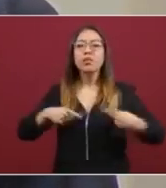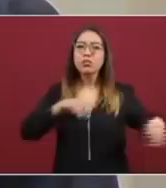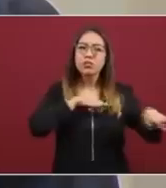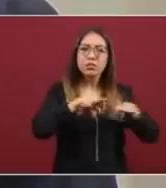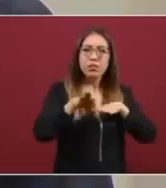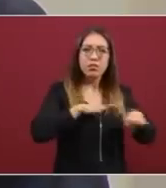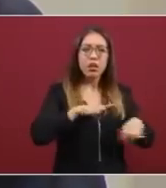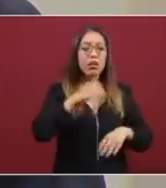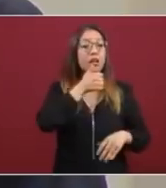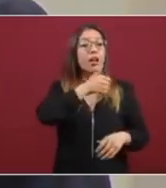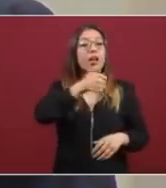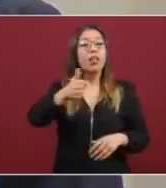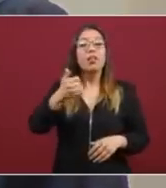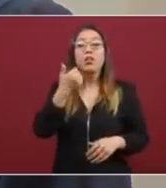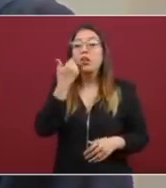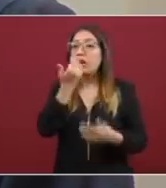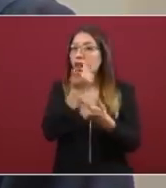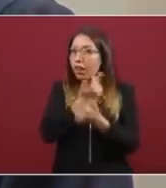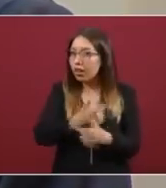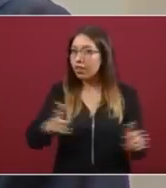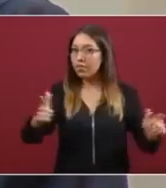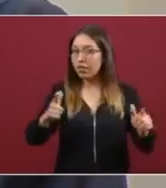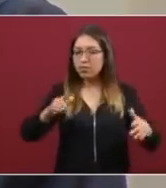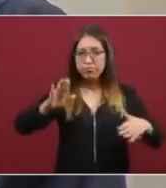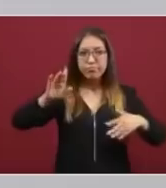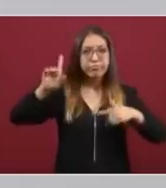de manera voluntaria